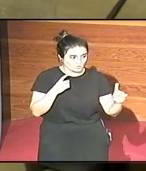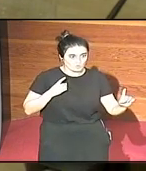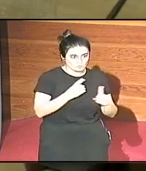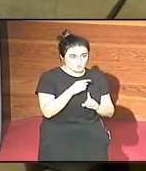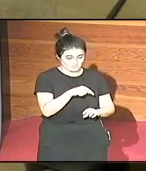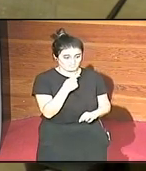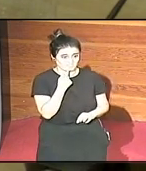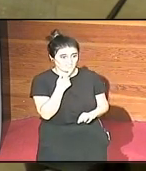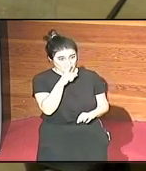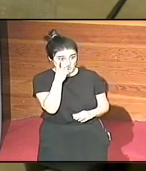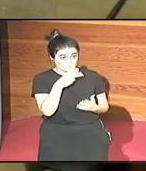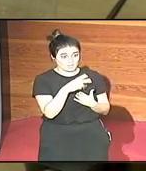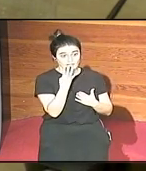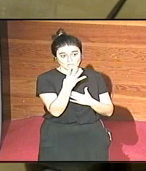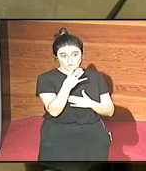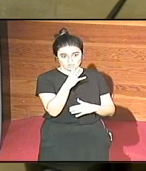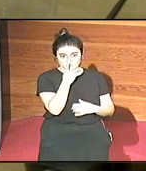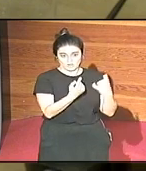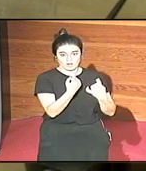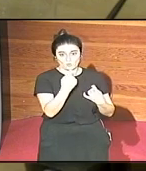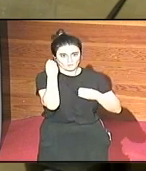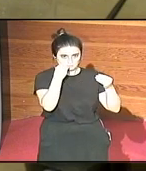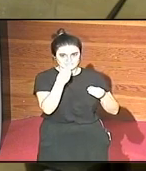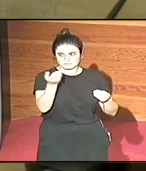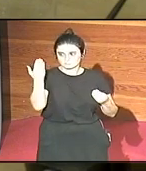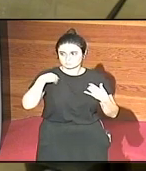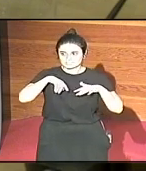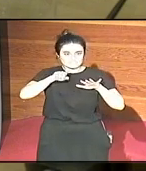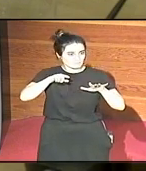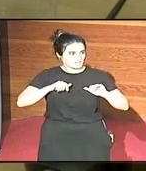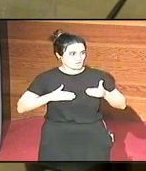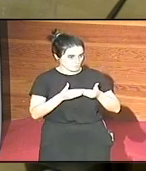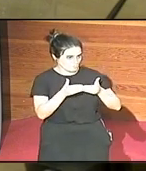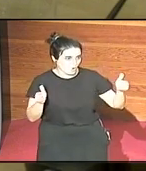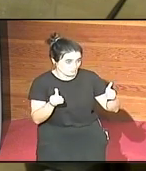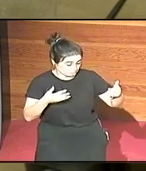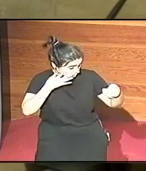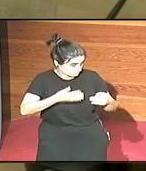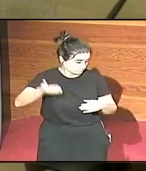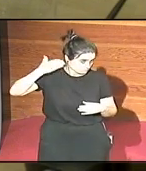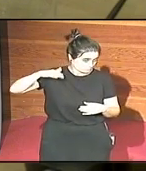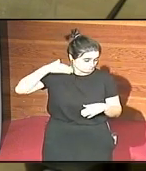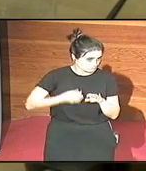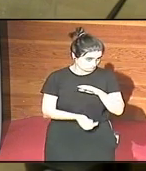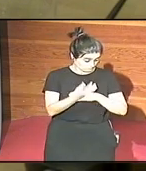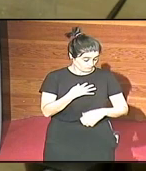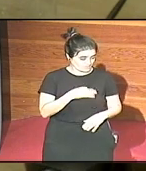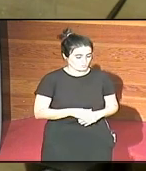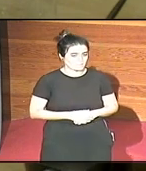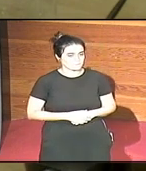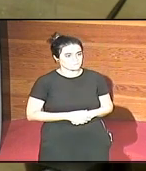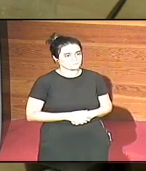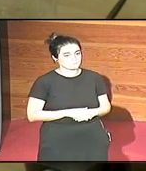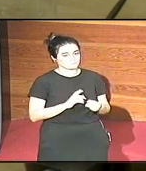que parece que piensa que la guerra empezó hace 6 meses. Luego, otro comentario es sobre China,